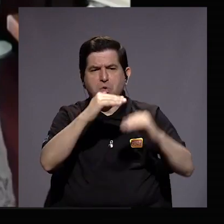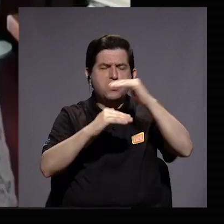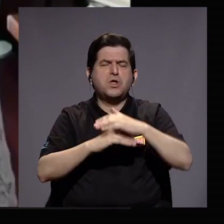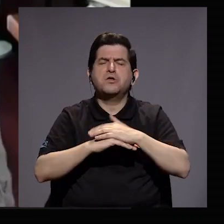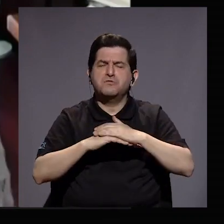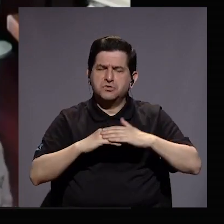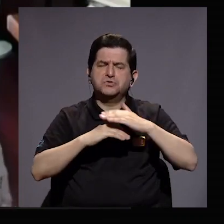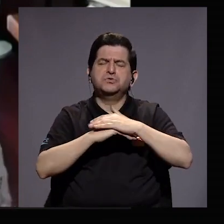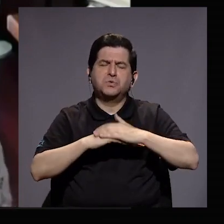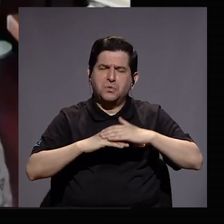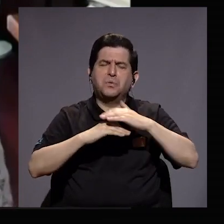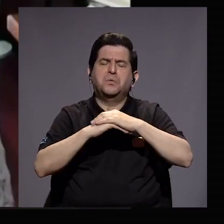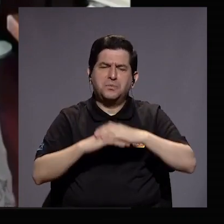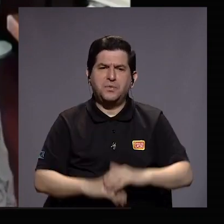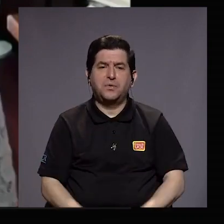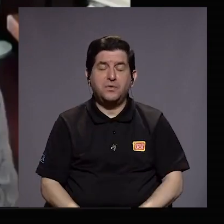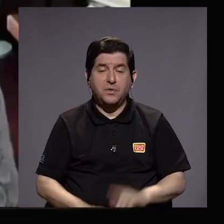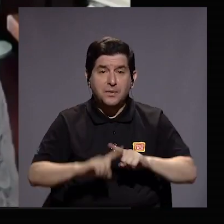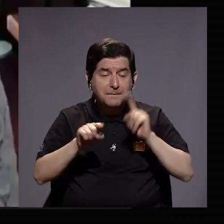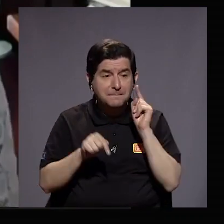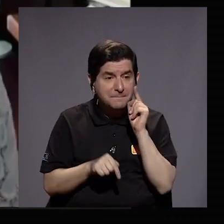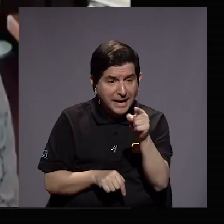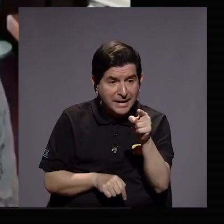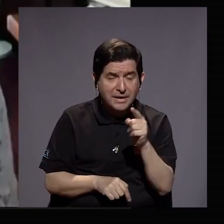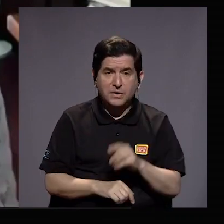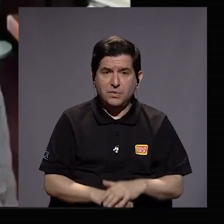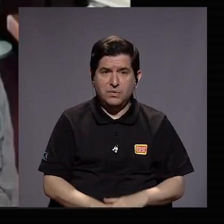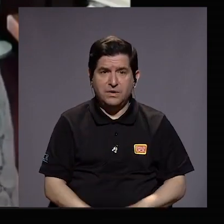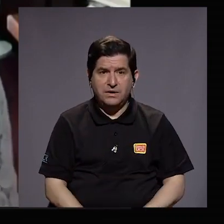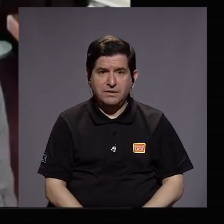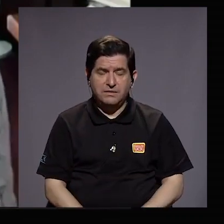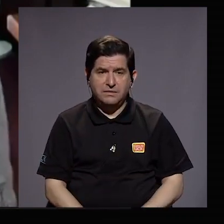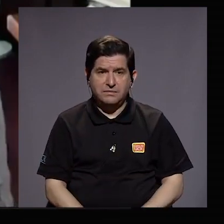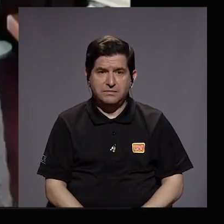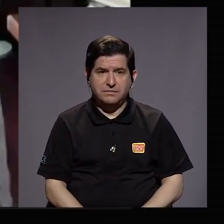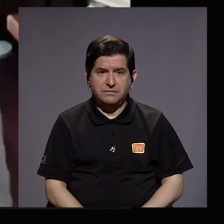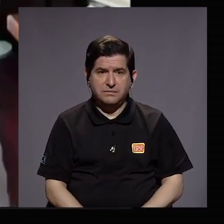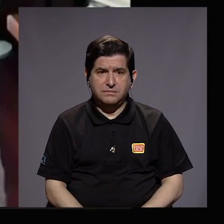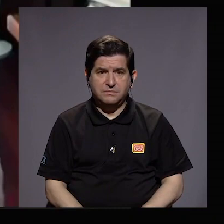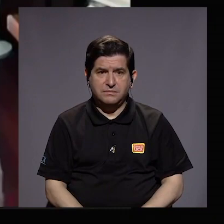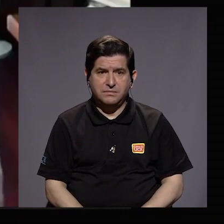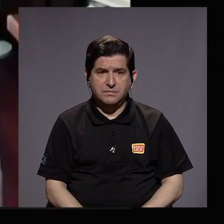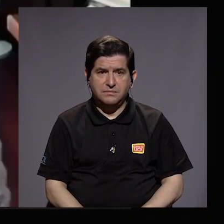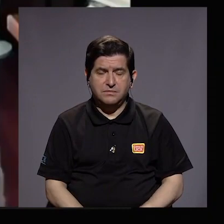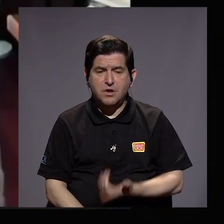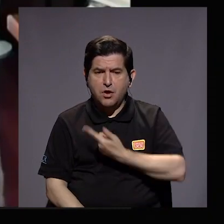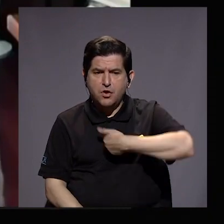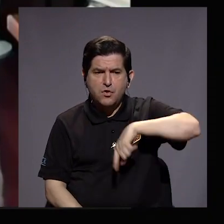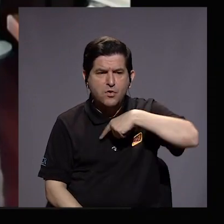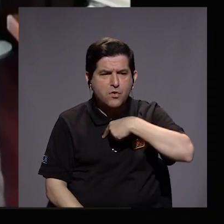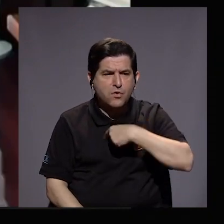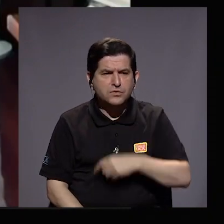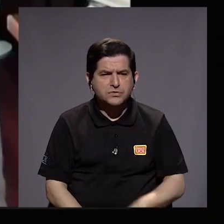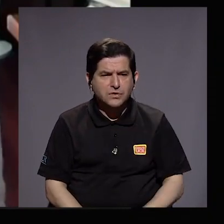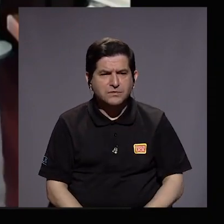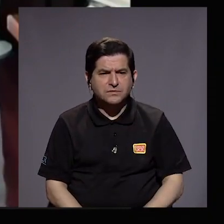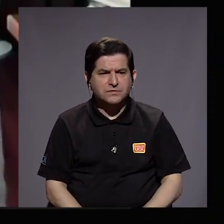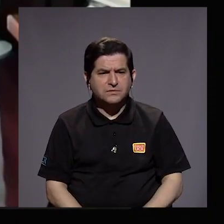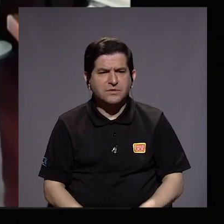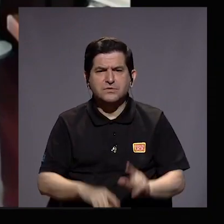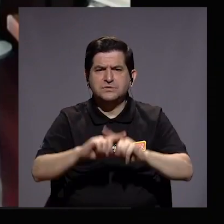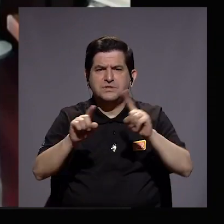edificio confortable, y estaba, pero ahí pues conciliamos